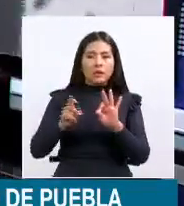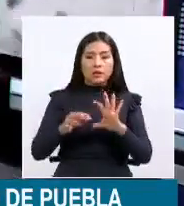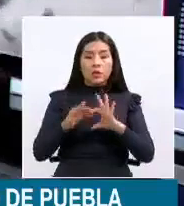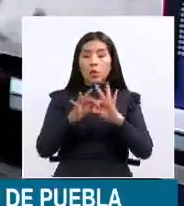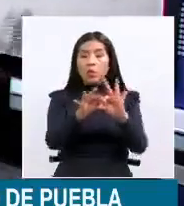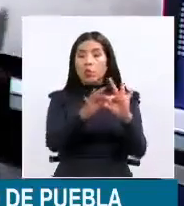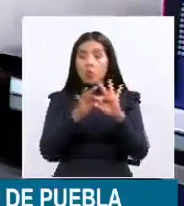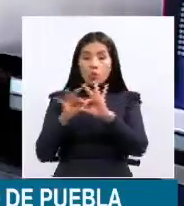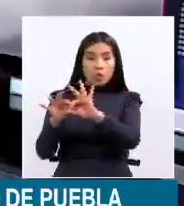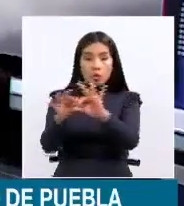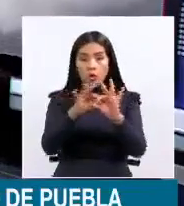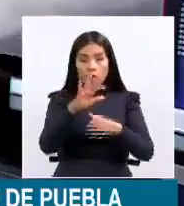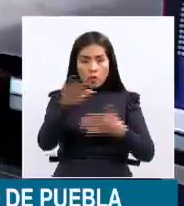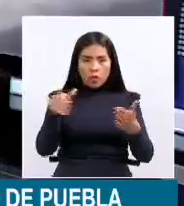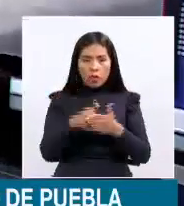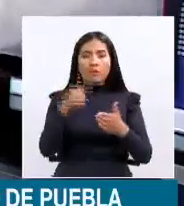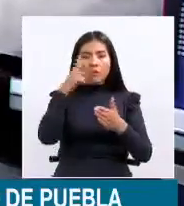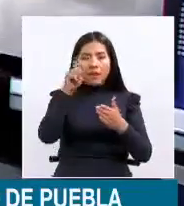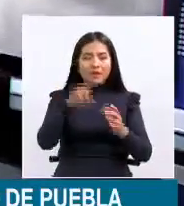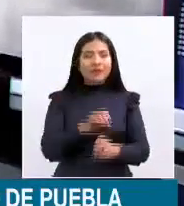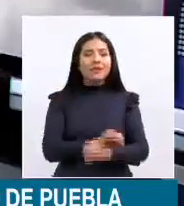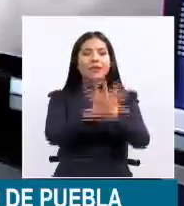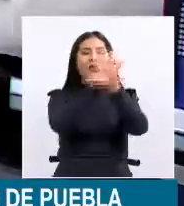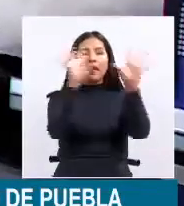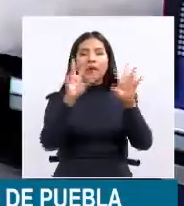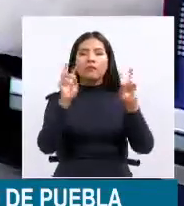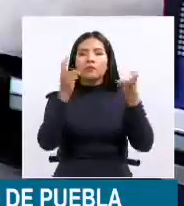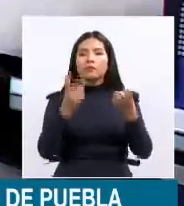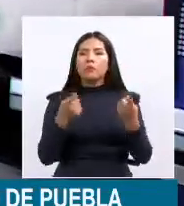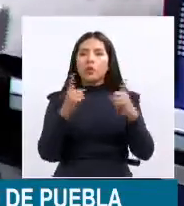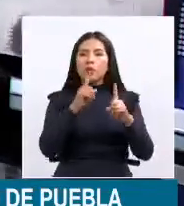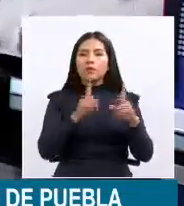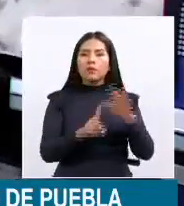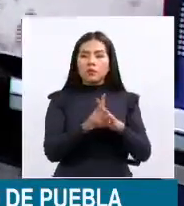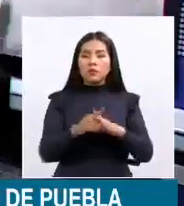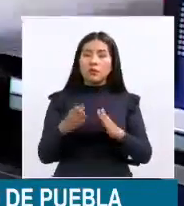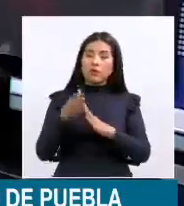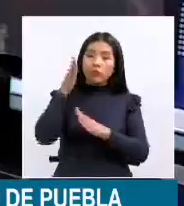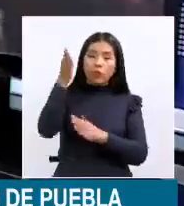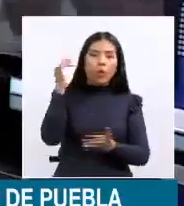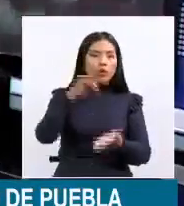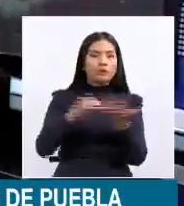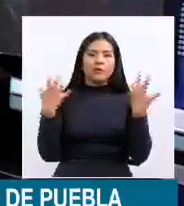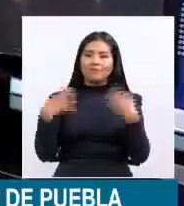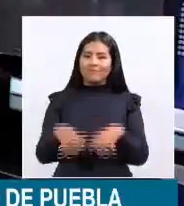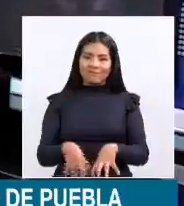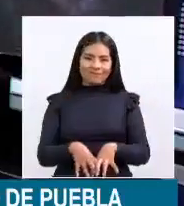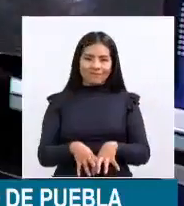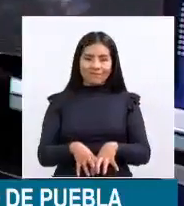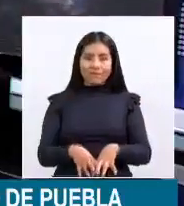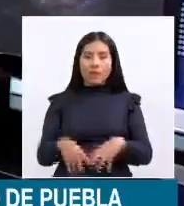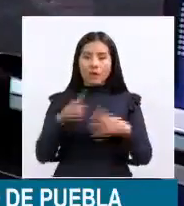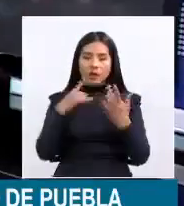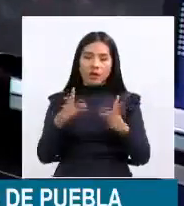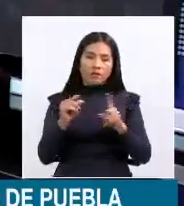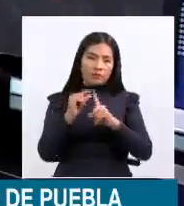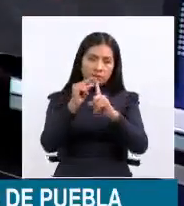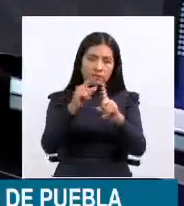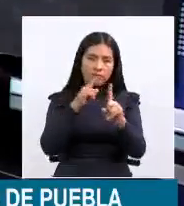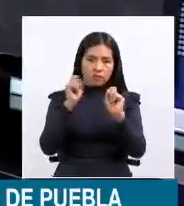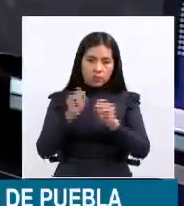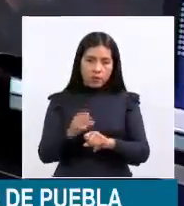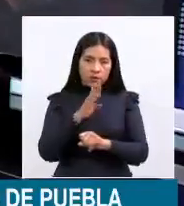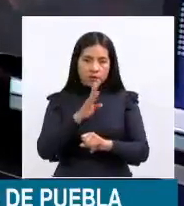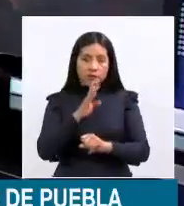para generar un esclarecimiento de los hechos para que no vuelvan a suceder. Entonces, eso es lo que puedo decir y